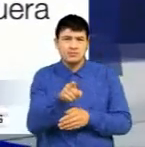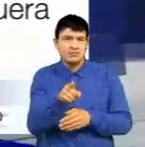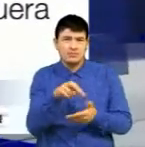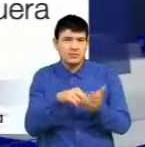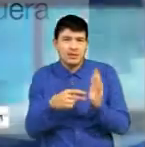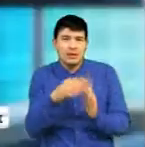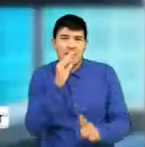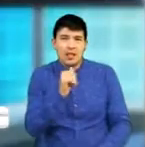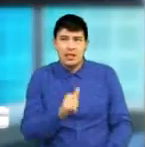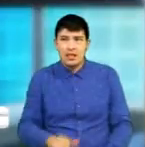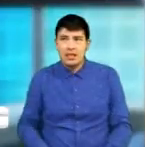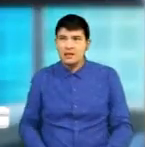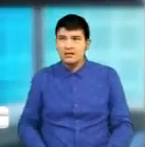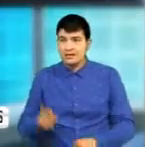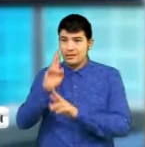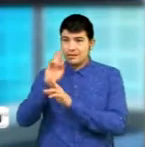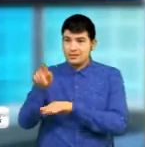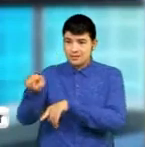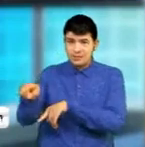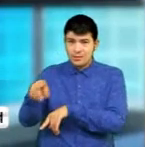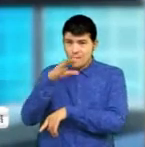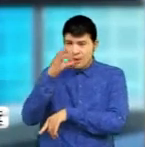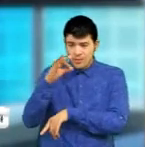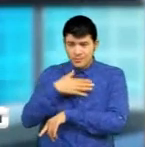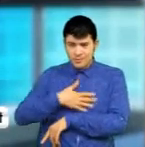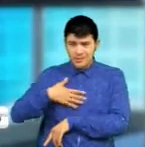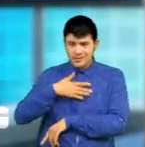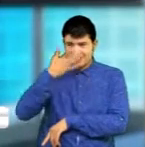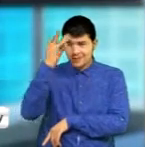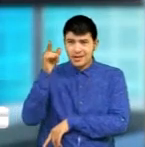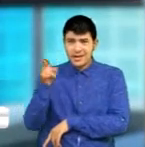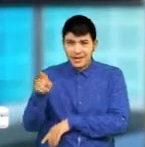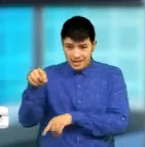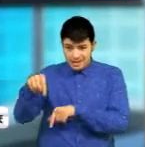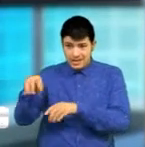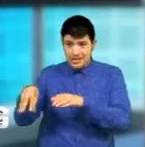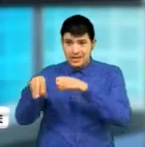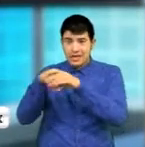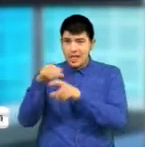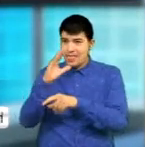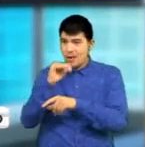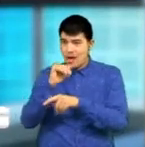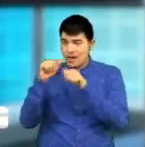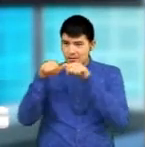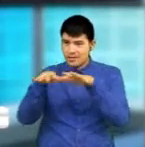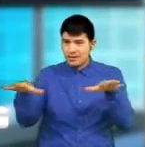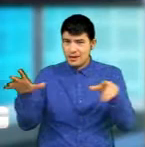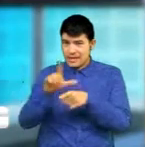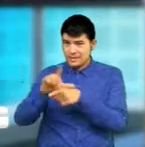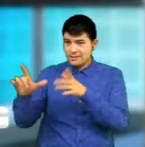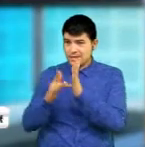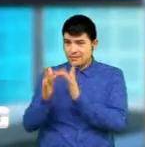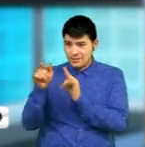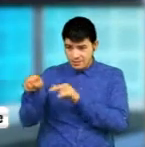tono. Representante, ¿será que su molestia radica verdaderamente en que el Canal Tro no haya transmitido la Semana Santa